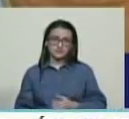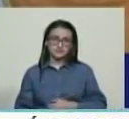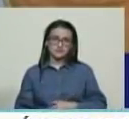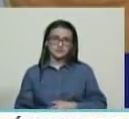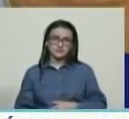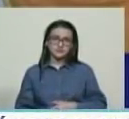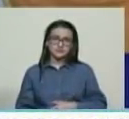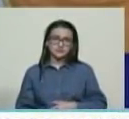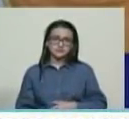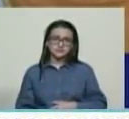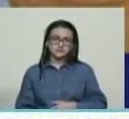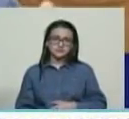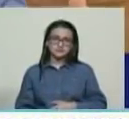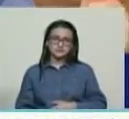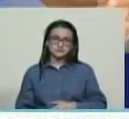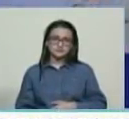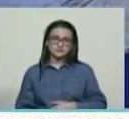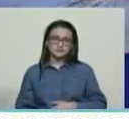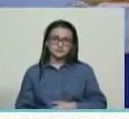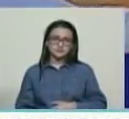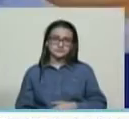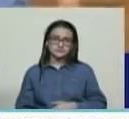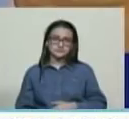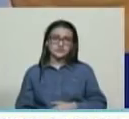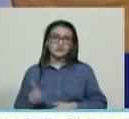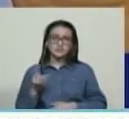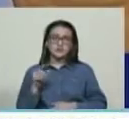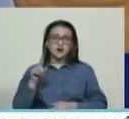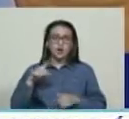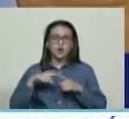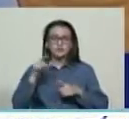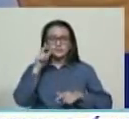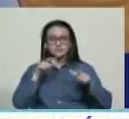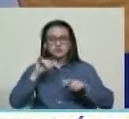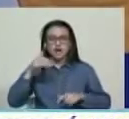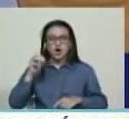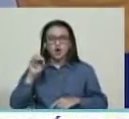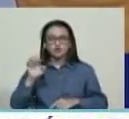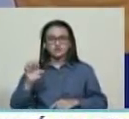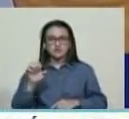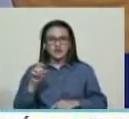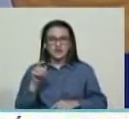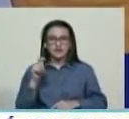grande, Andrés Rojas, pero estaba también José Tadeo Monagas.